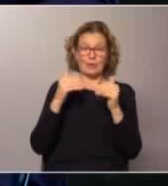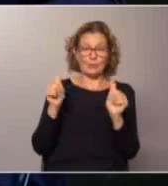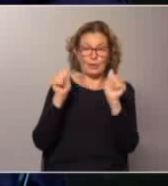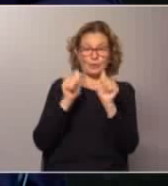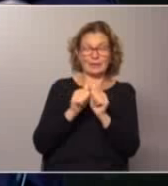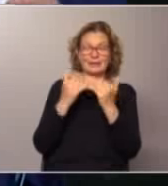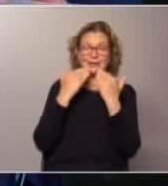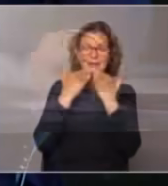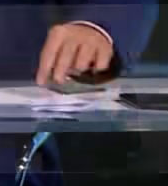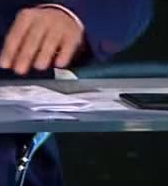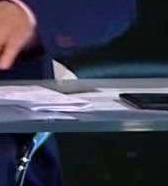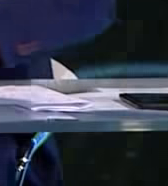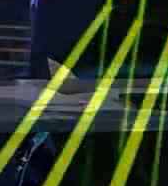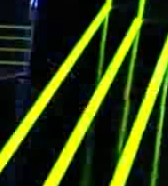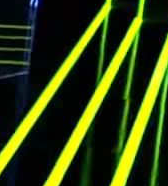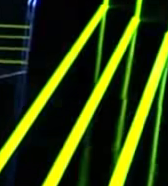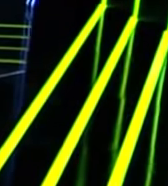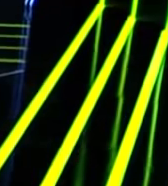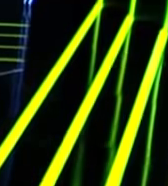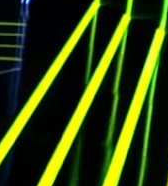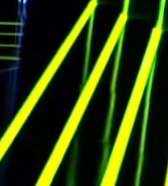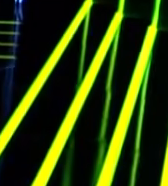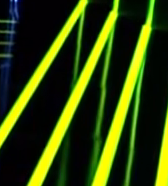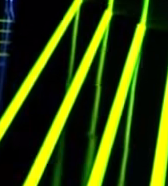muchas gracias bien